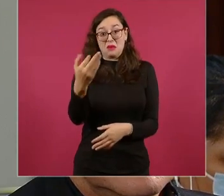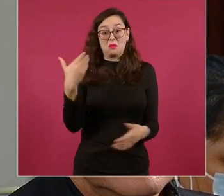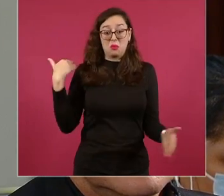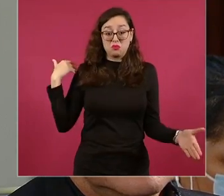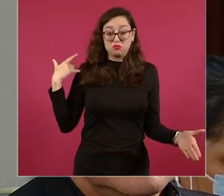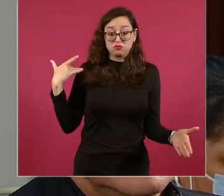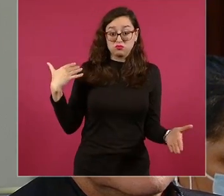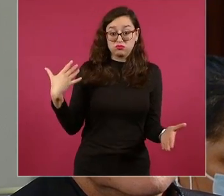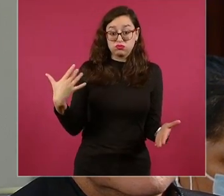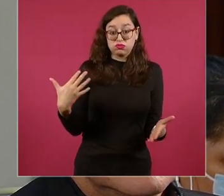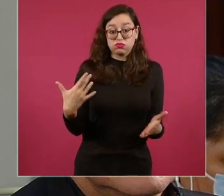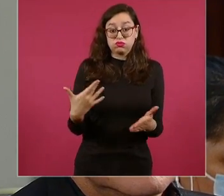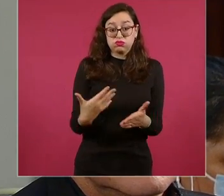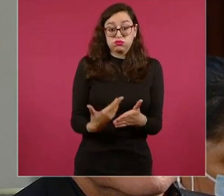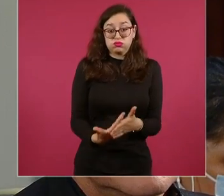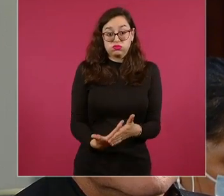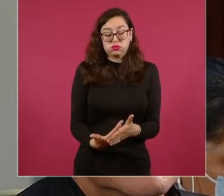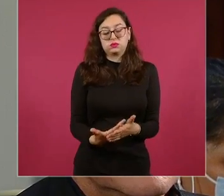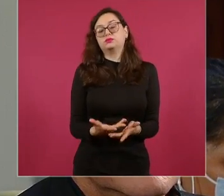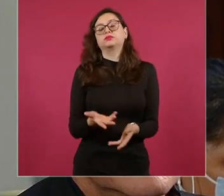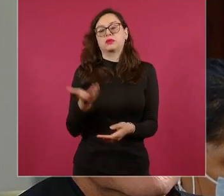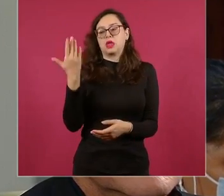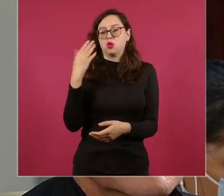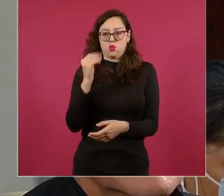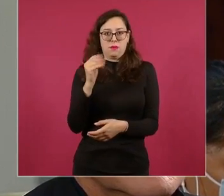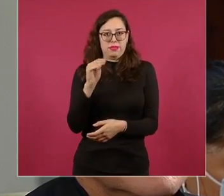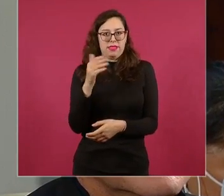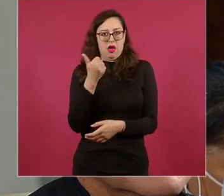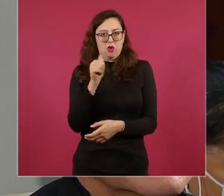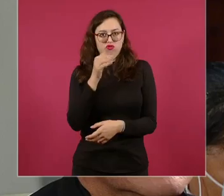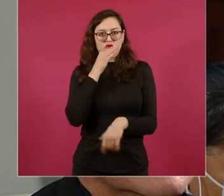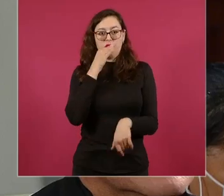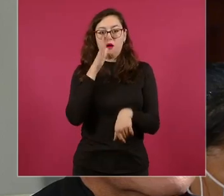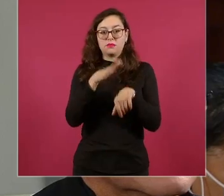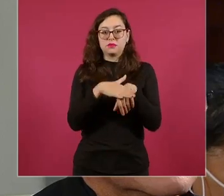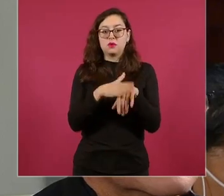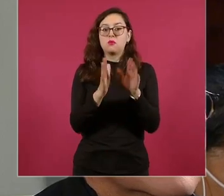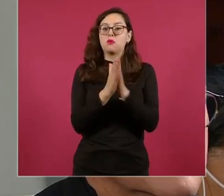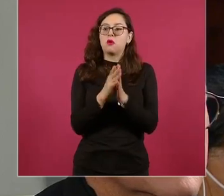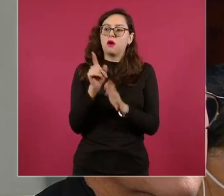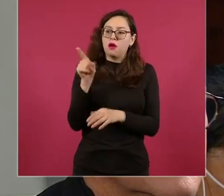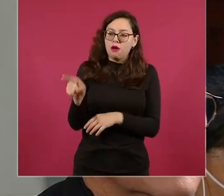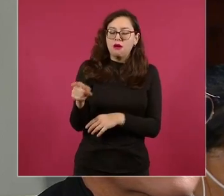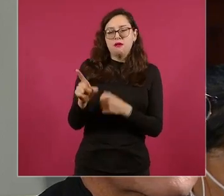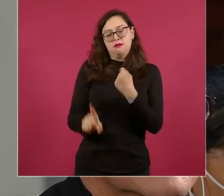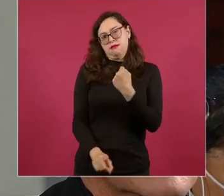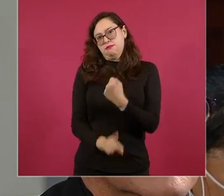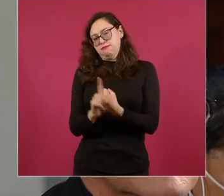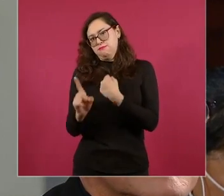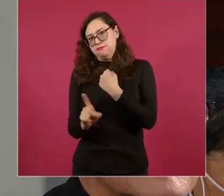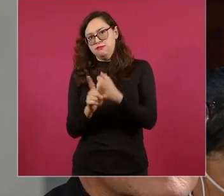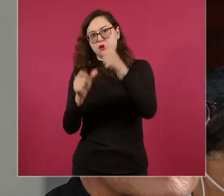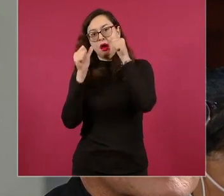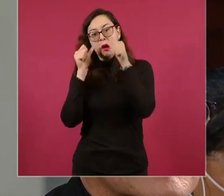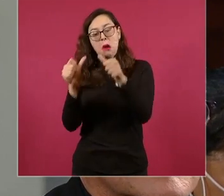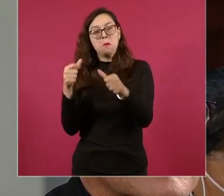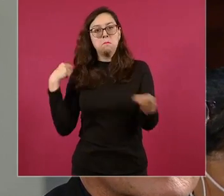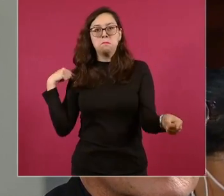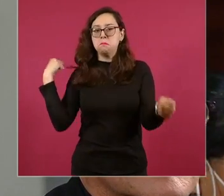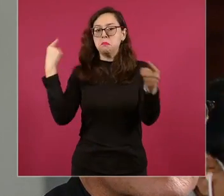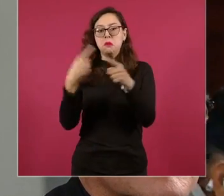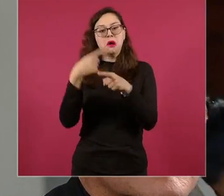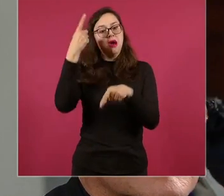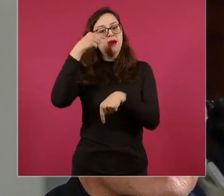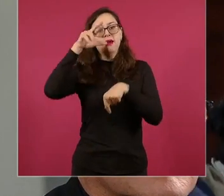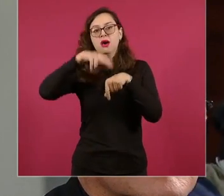donde se trajo a la mañana el 9 de agosto que se les pusiera la problemática y es la fecha que el director de Conagua